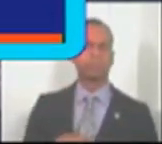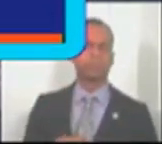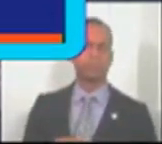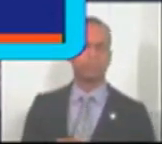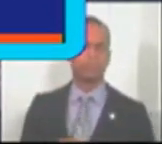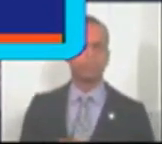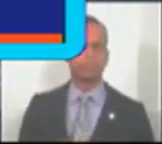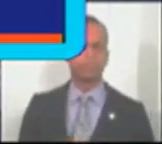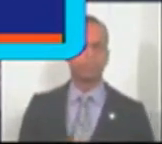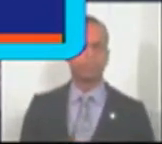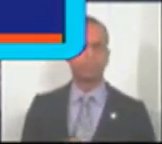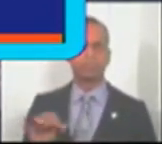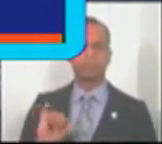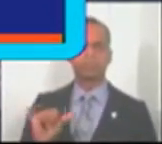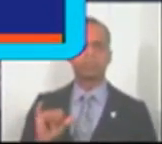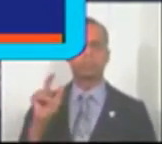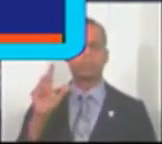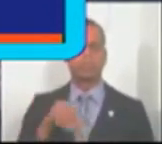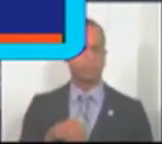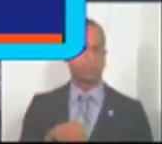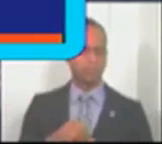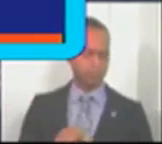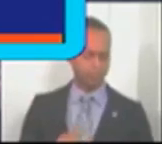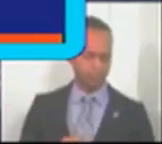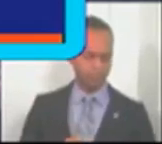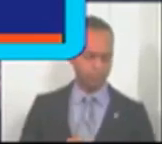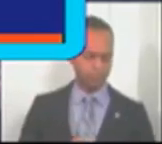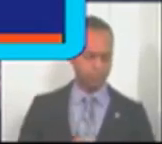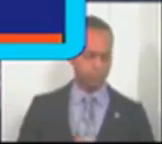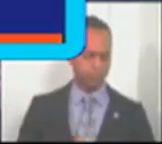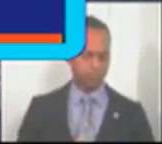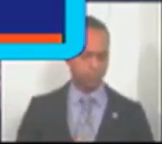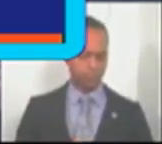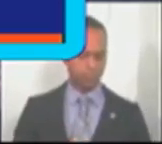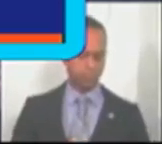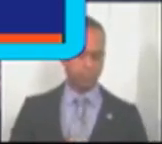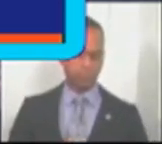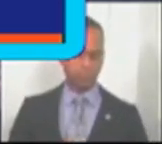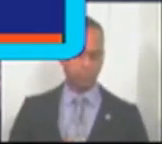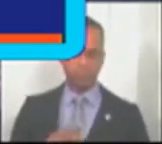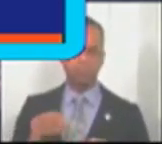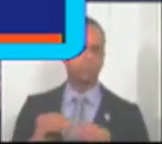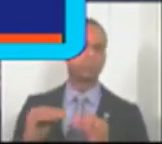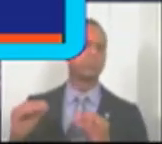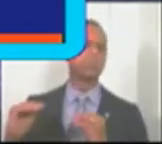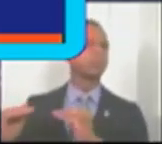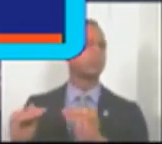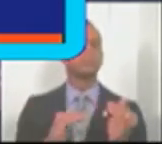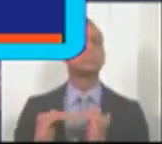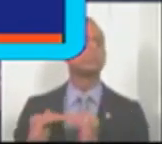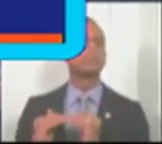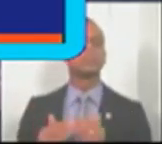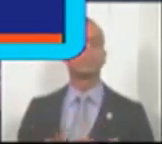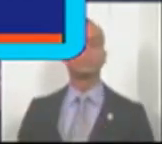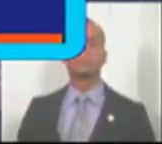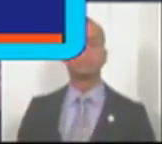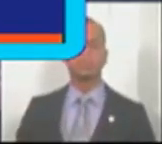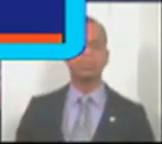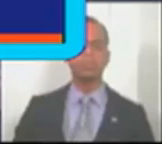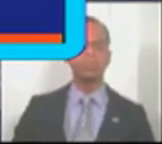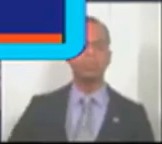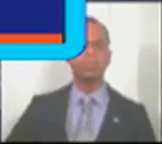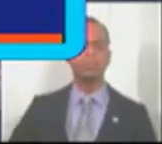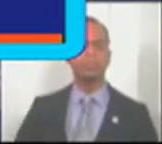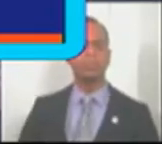de la fundación hay un pequeño logo. Y el logo es Más Igualdad. Cuando empecé a trabajar,